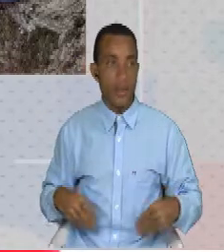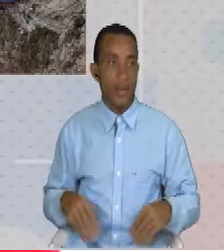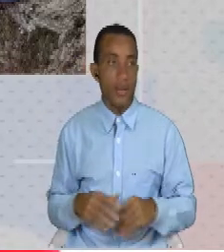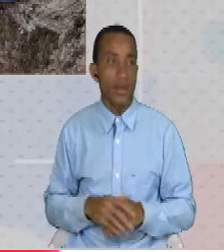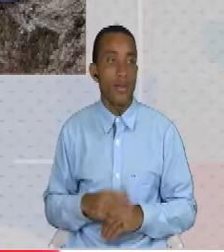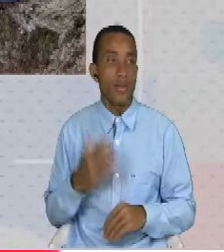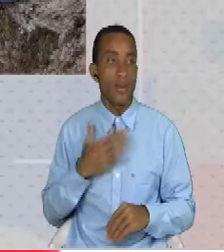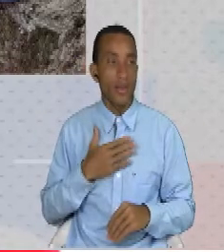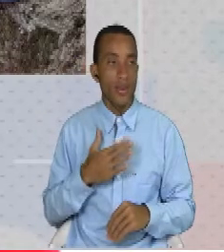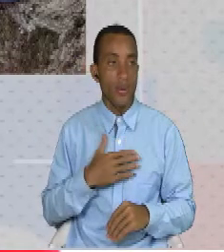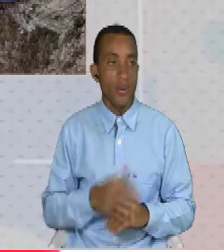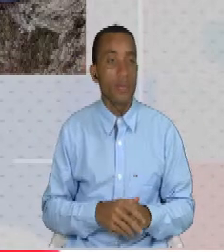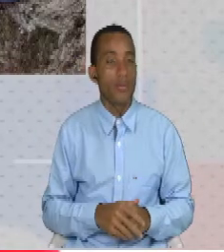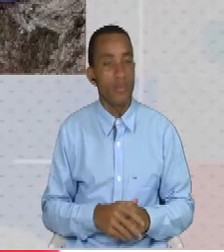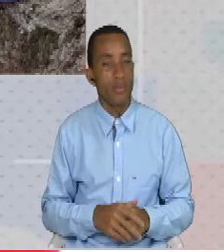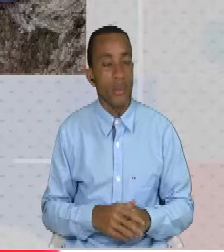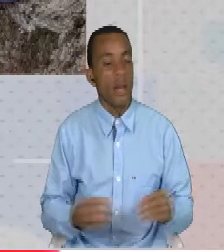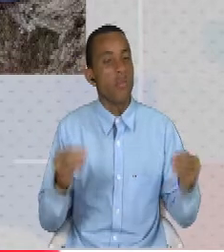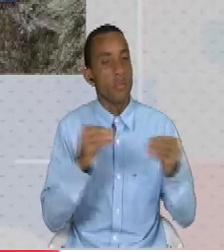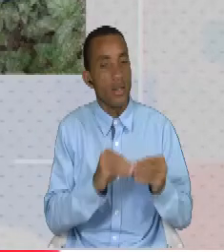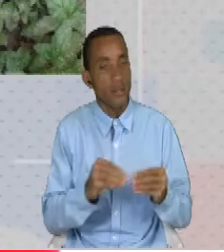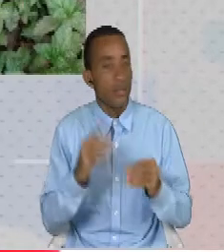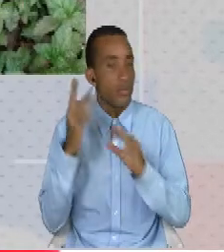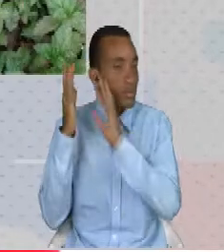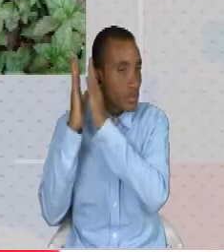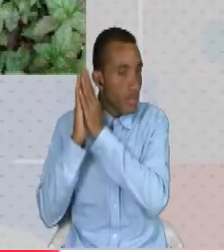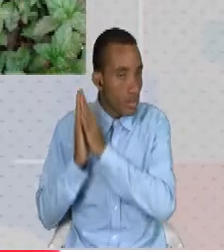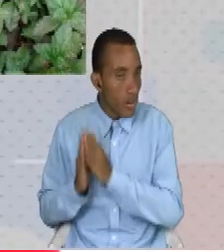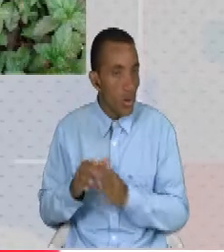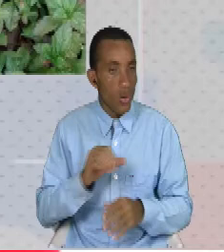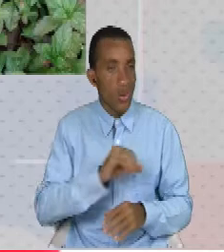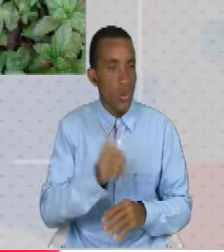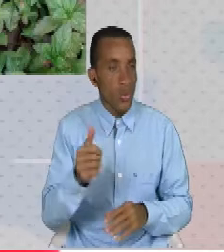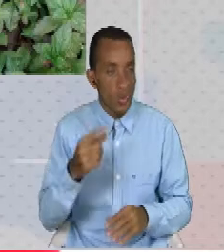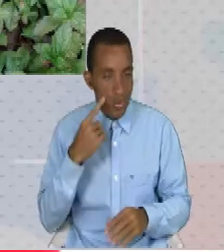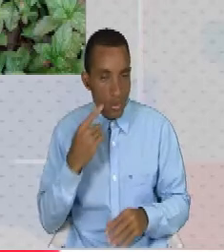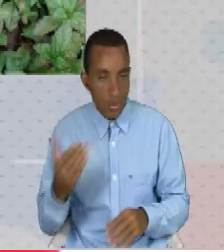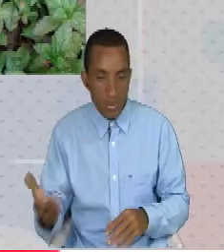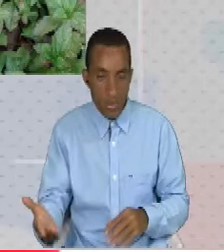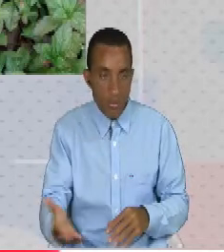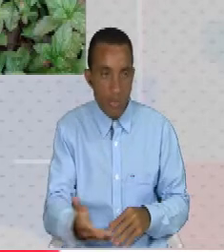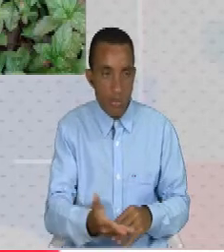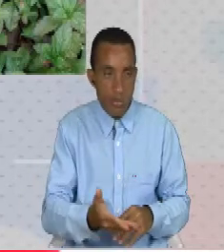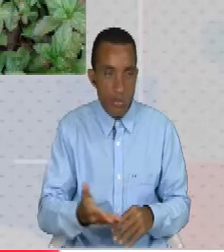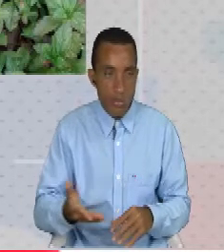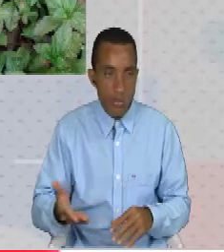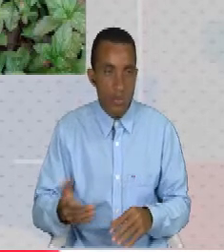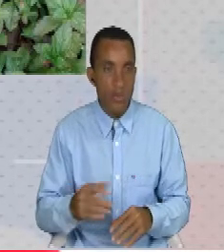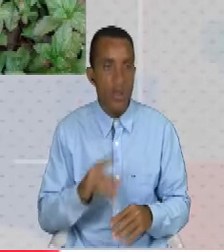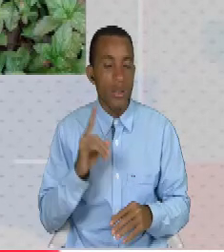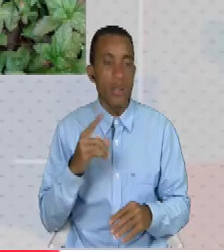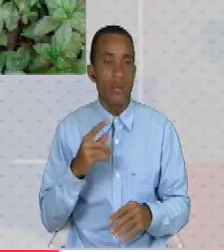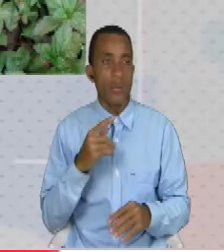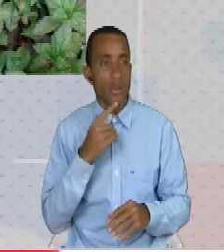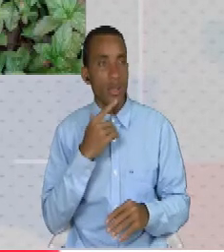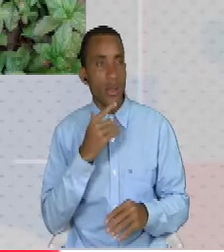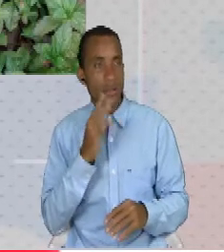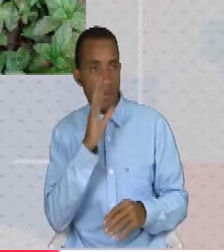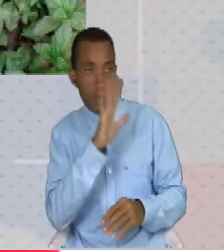y además de los tratamientos yo también estoy viendo otro tipo de productos aquí y es antibacterial